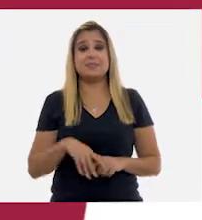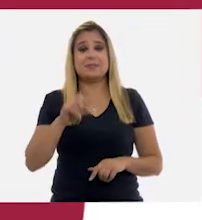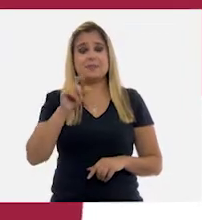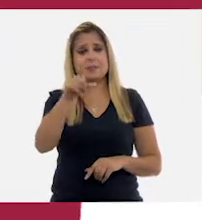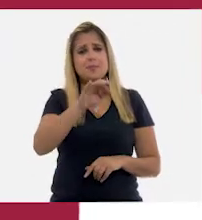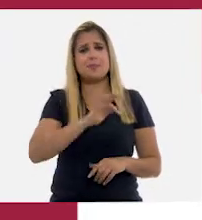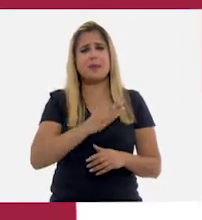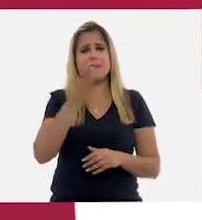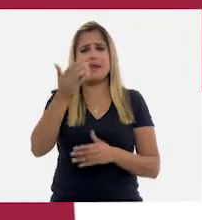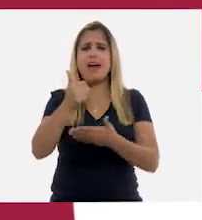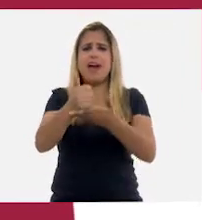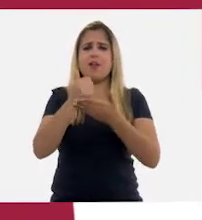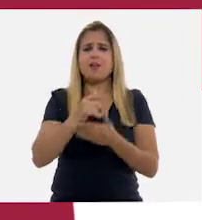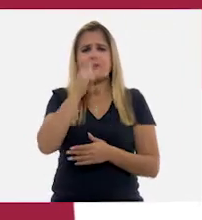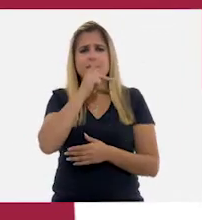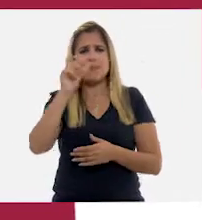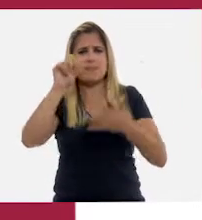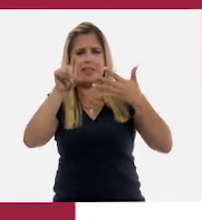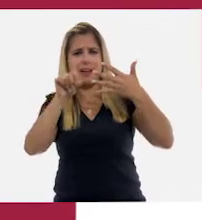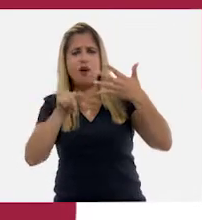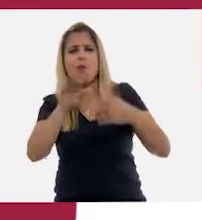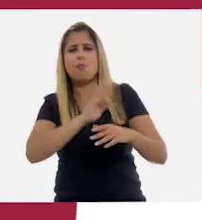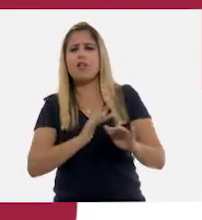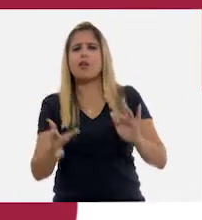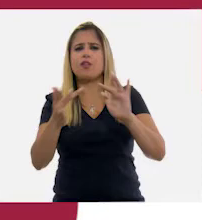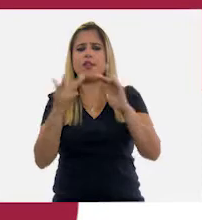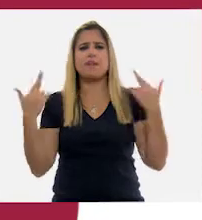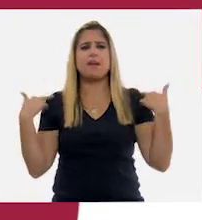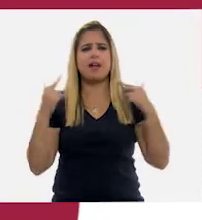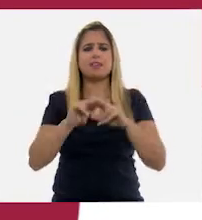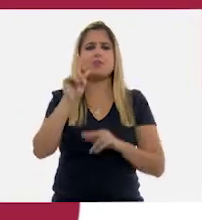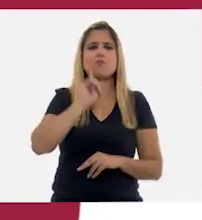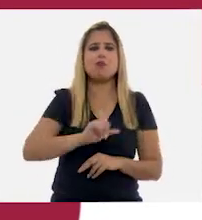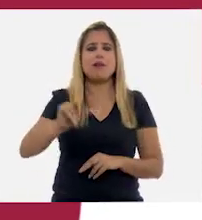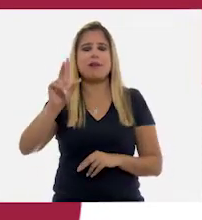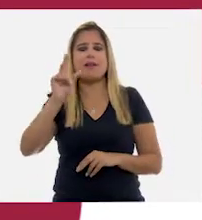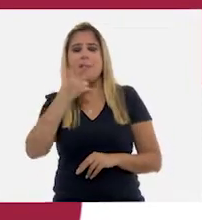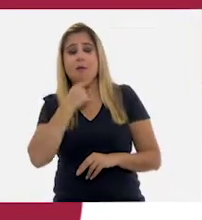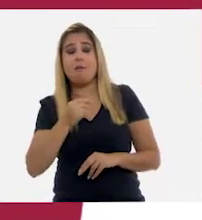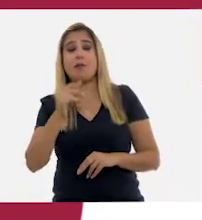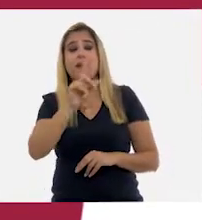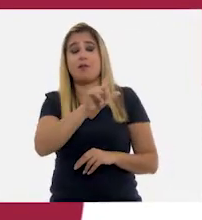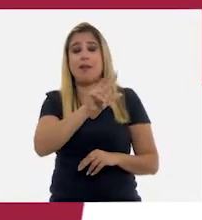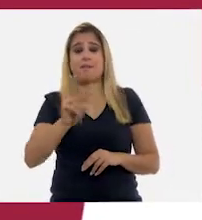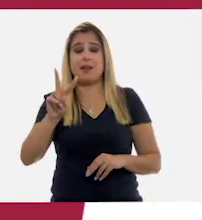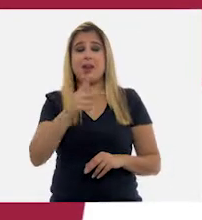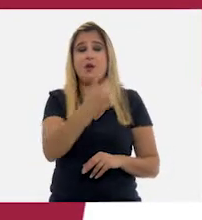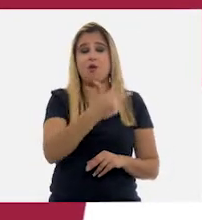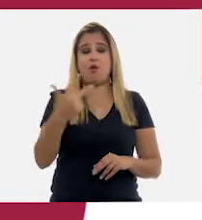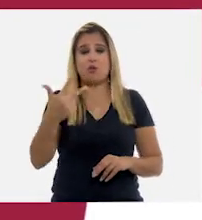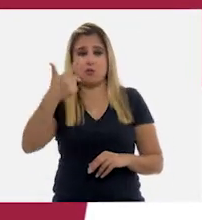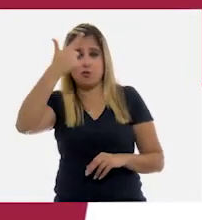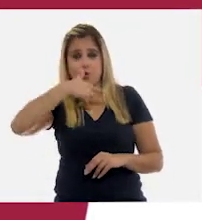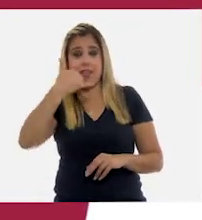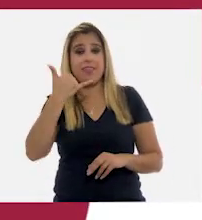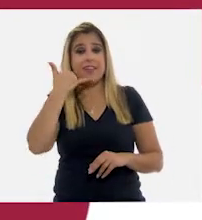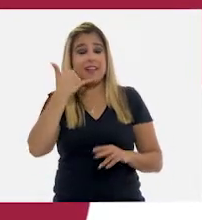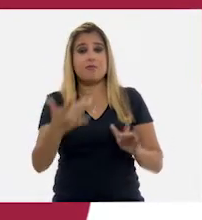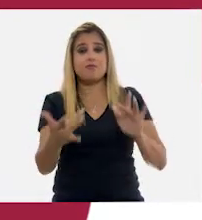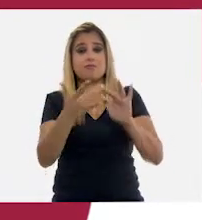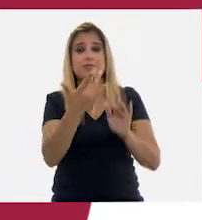Para solicitar apoyo pedagógico, comunícate con maestras y maestros de lunes a viernes de 8 a 20 horas al